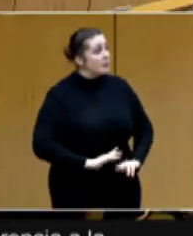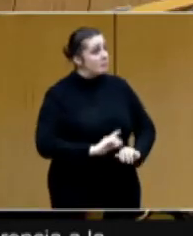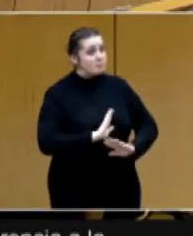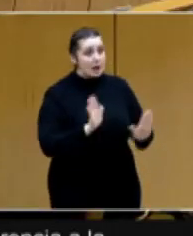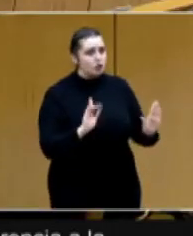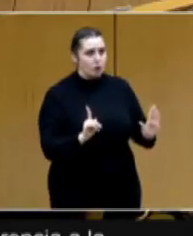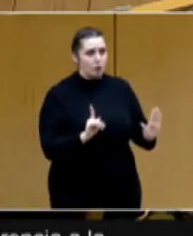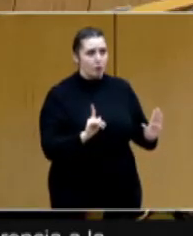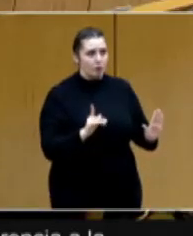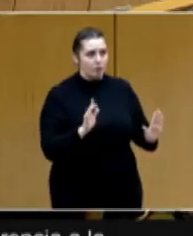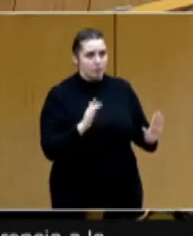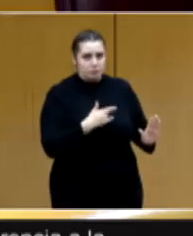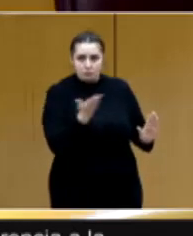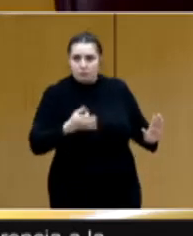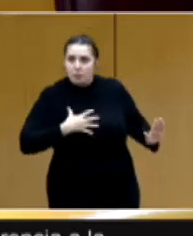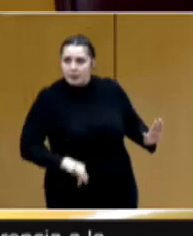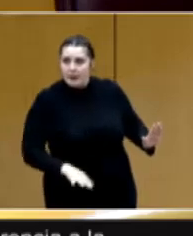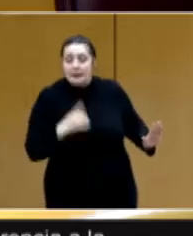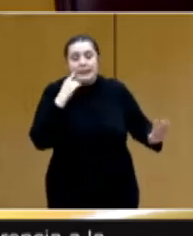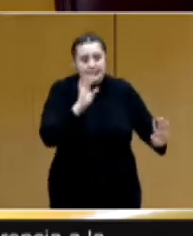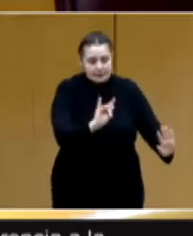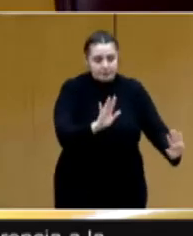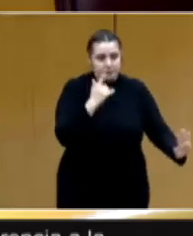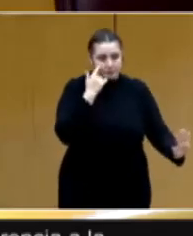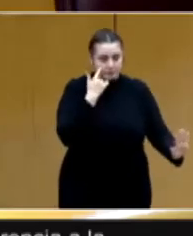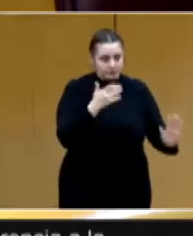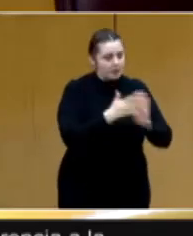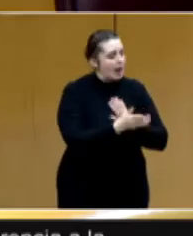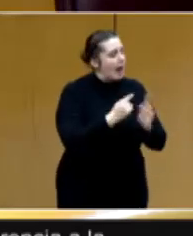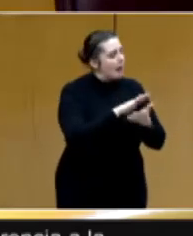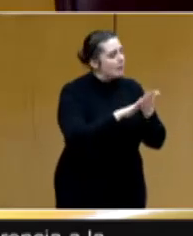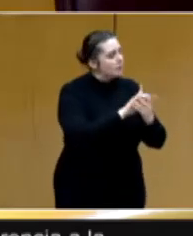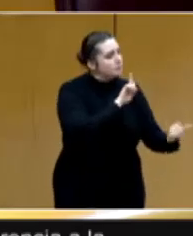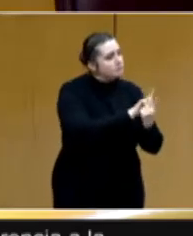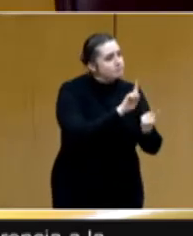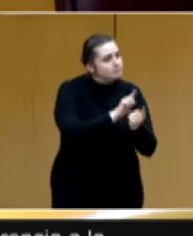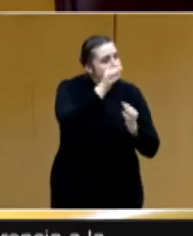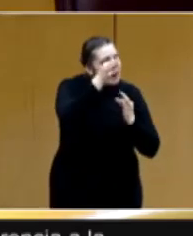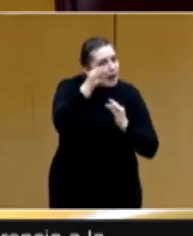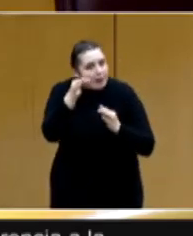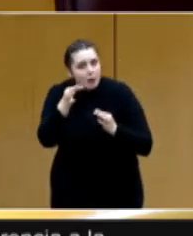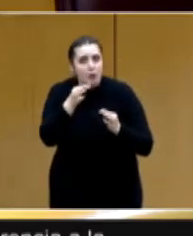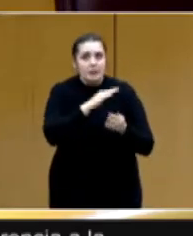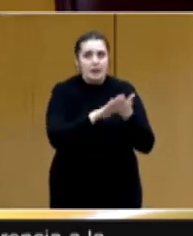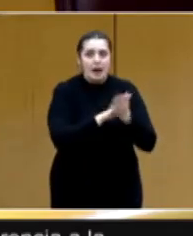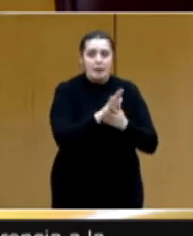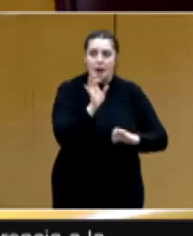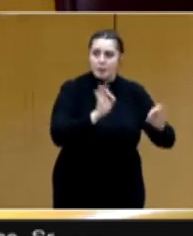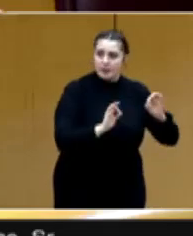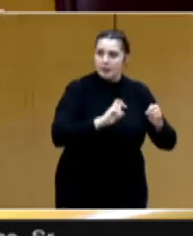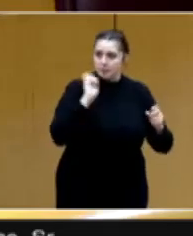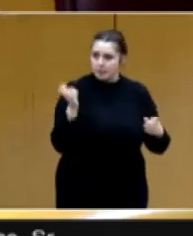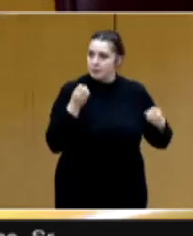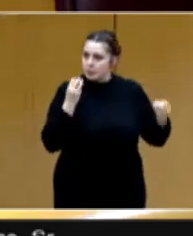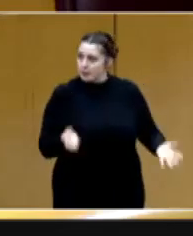no solo los eucario vamos a ver el traje a medida una y otra vez se cita aquí ese cita aquí la proporcionalidad correcto lo que te permiten estos